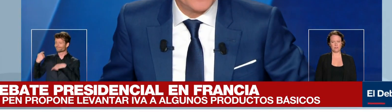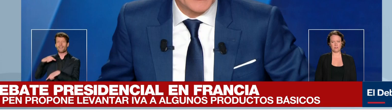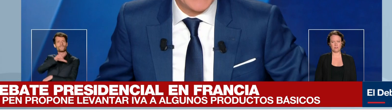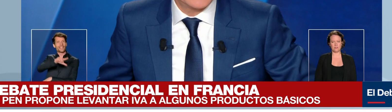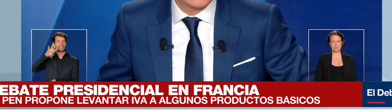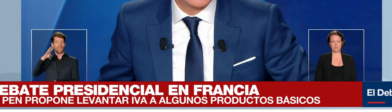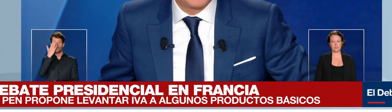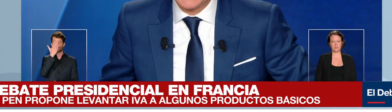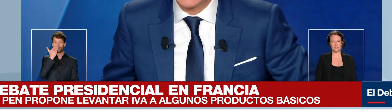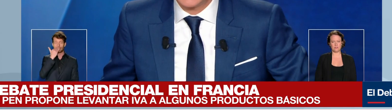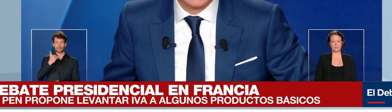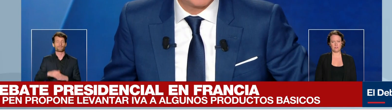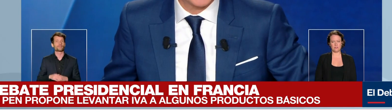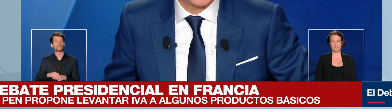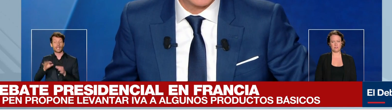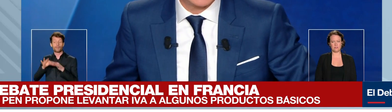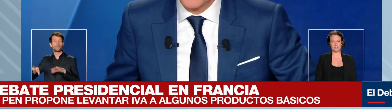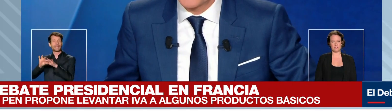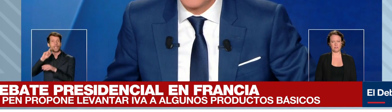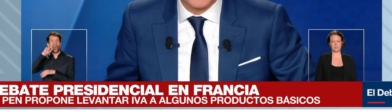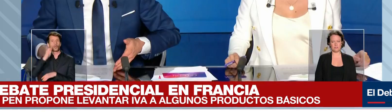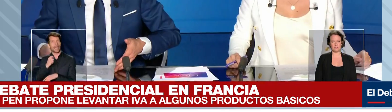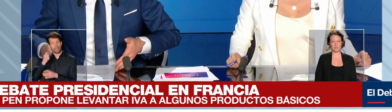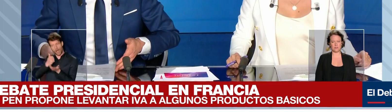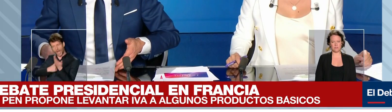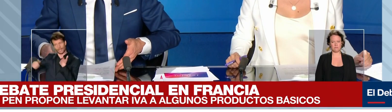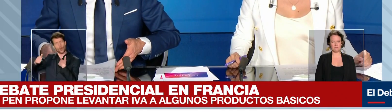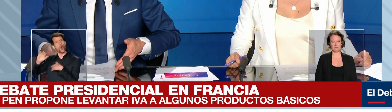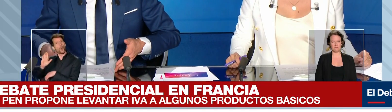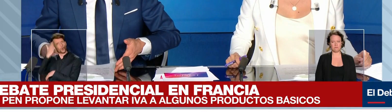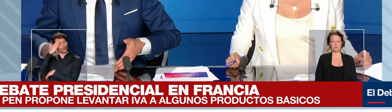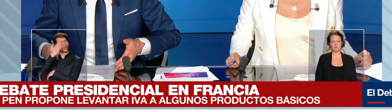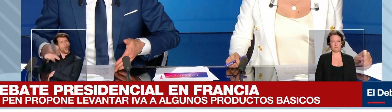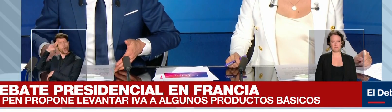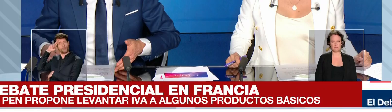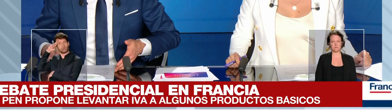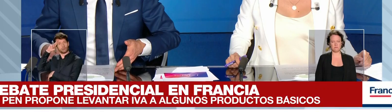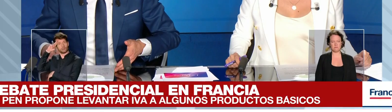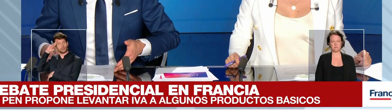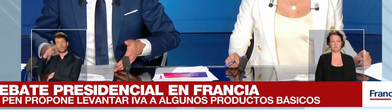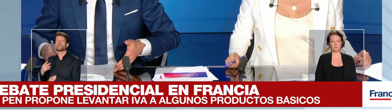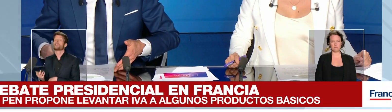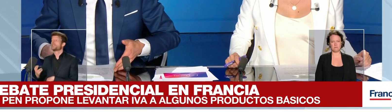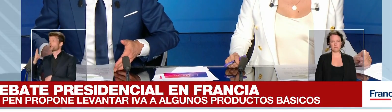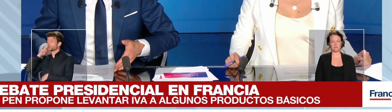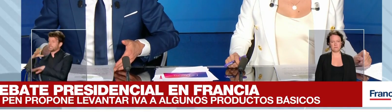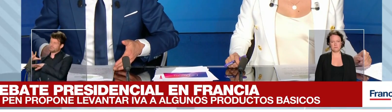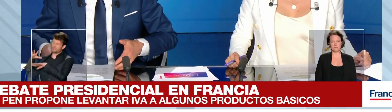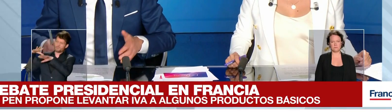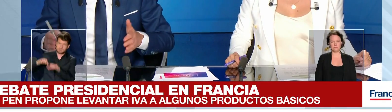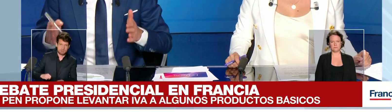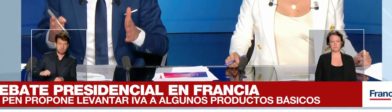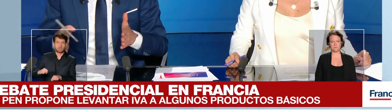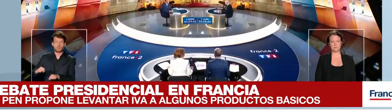febrero pasado, Ucrania, un país independiente reconocido en Europa, fue agredido